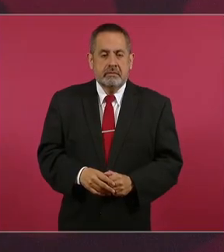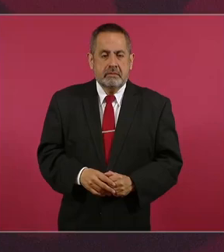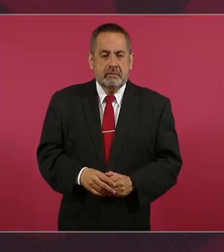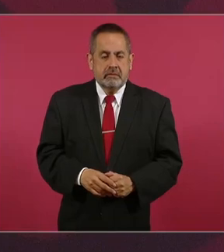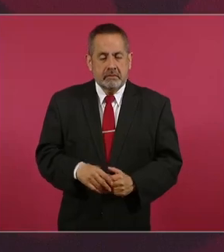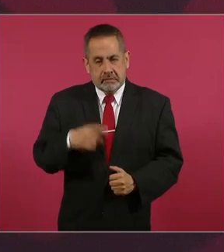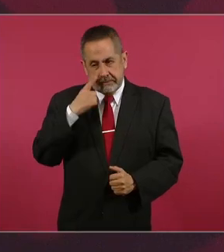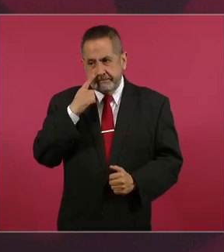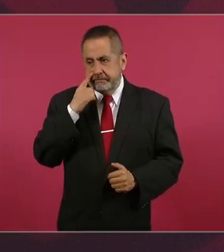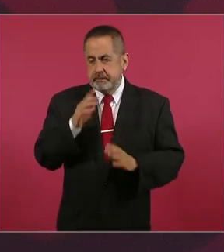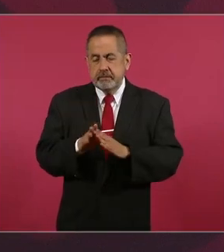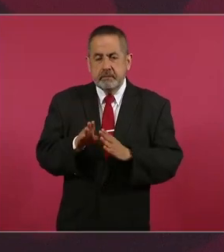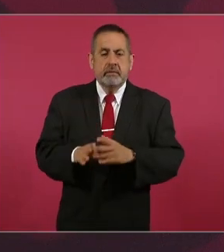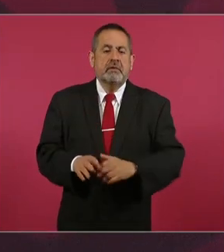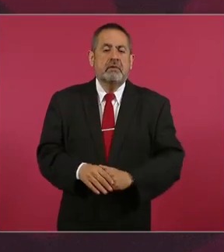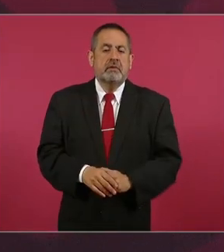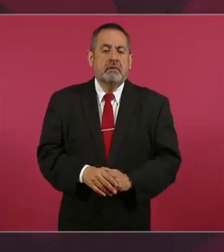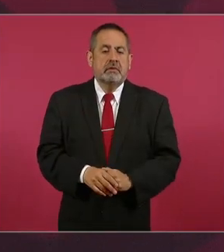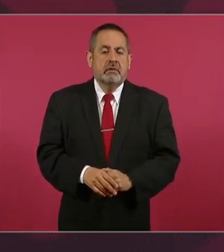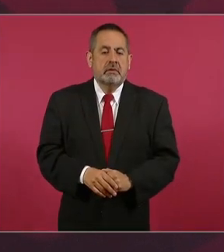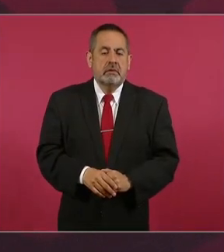cómo son las cosas, ¿no?